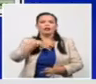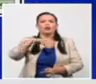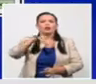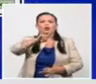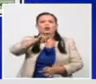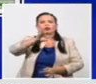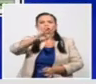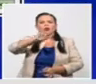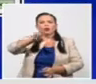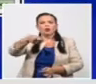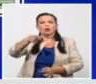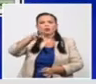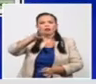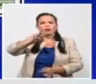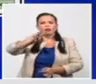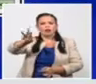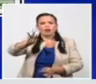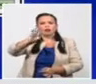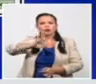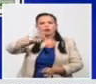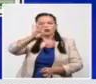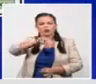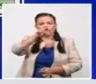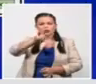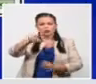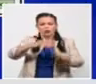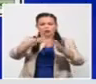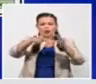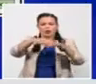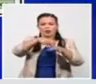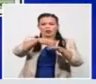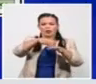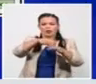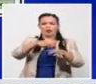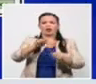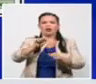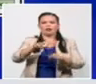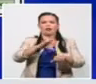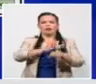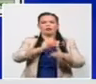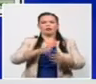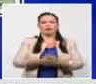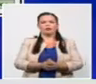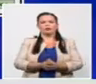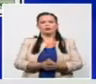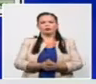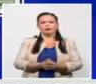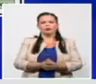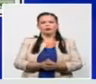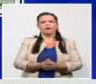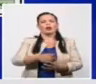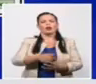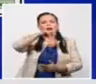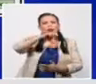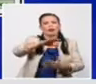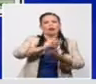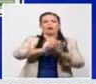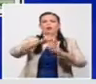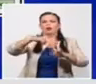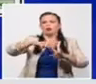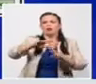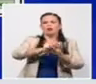98,23. Después Pinar del Río, Matanza, Mayabeque, Cuba con una tasa de